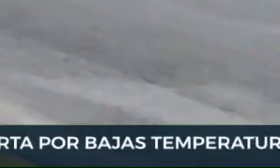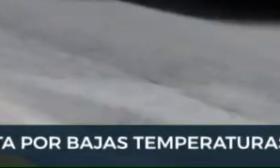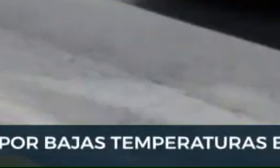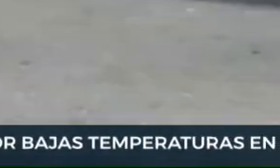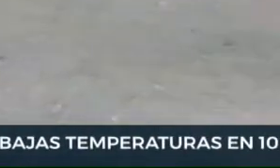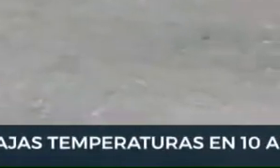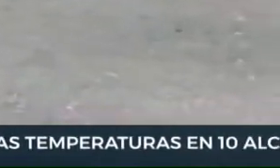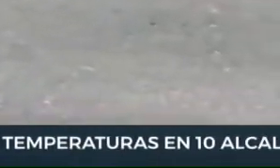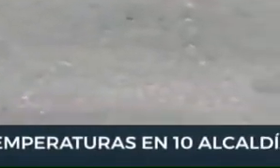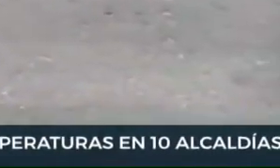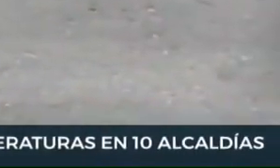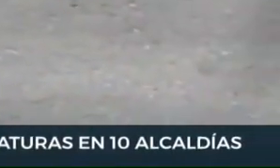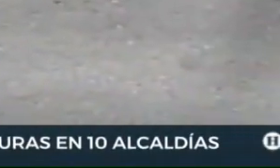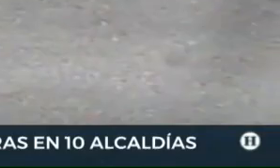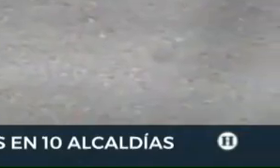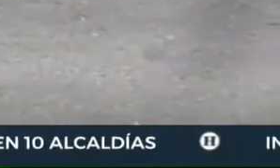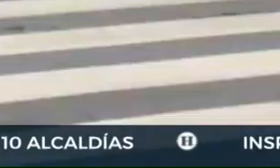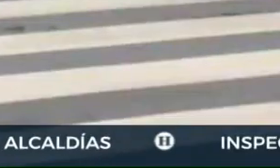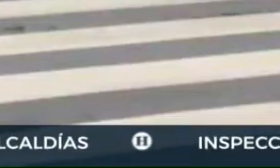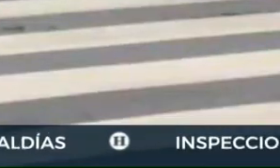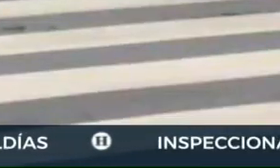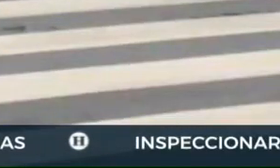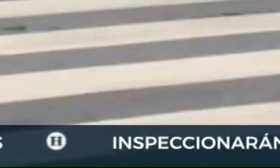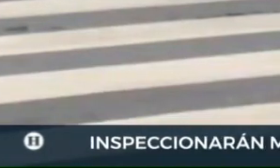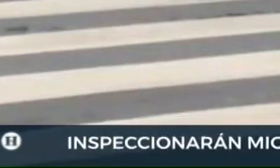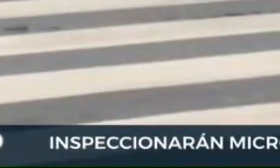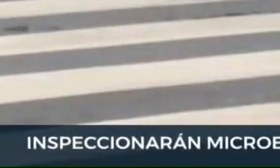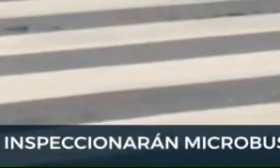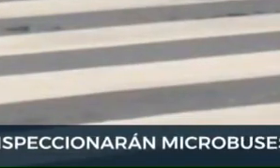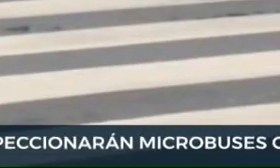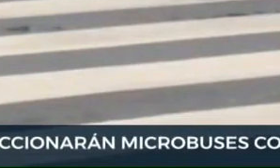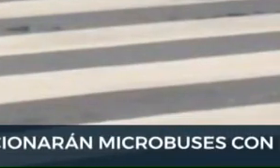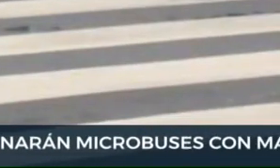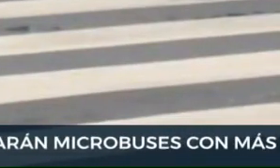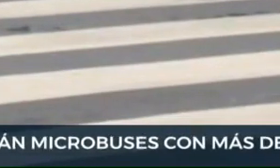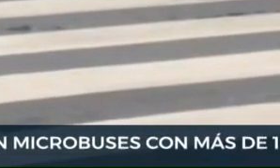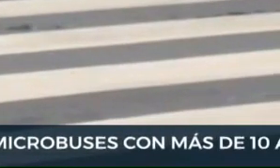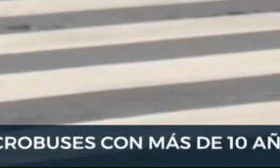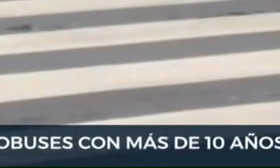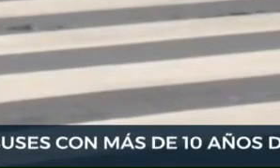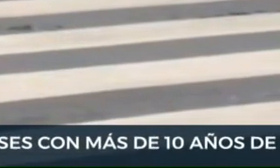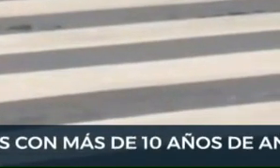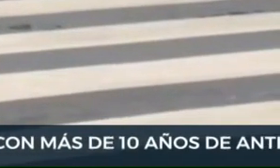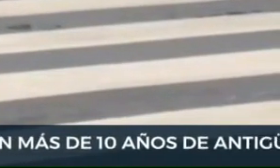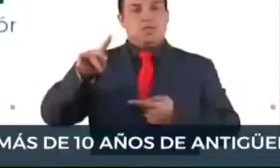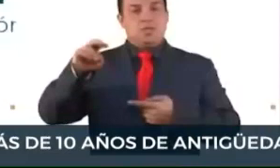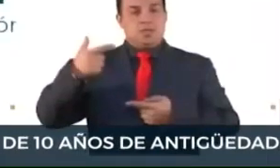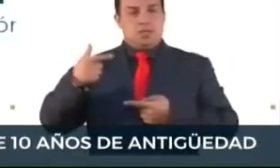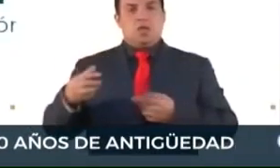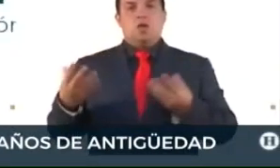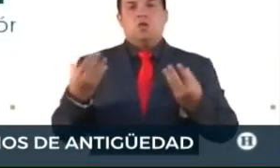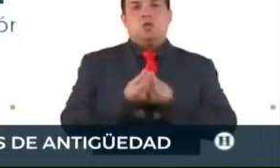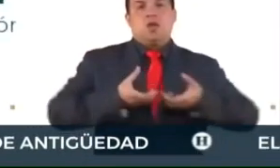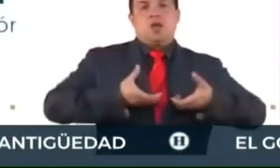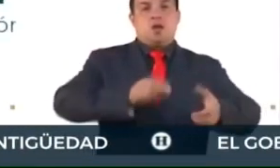conexión, Coyoacán es el cuarto tramo con una inversión de más de 7 millones de pesos y más de 3 kilómetros de extensión.